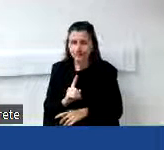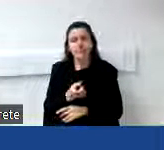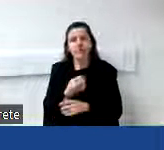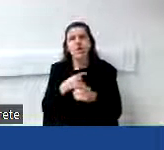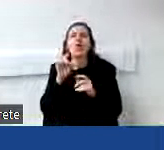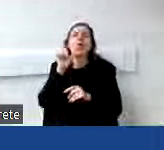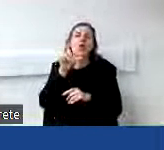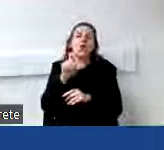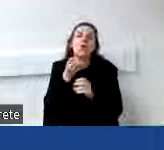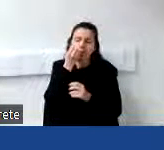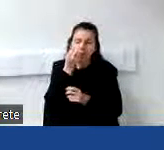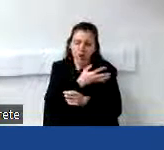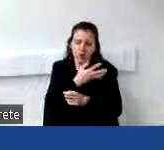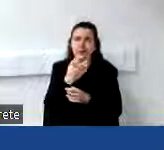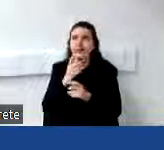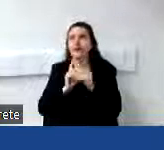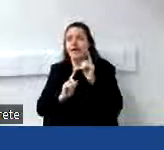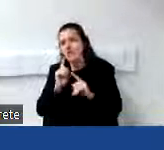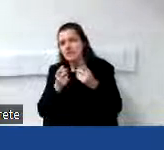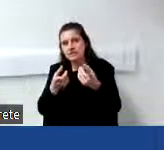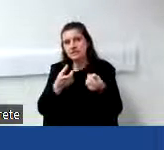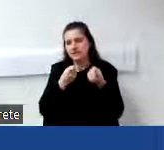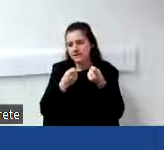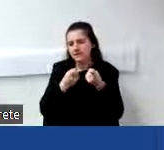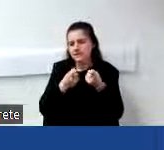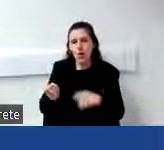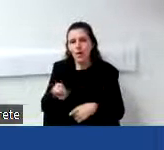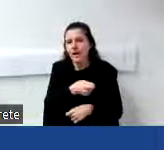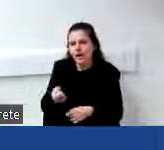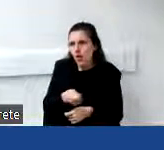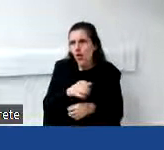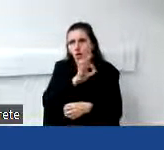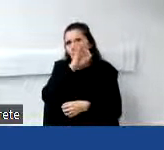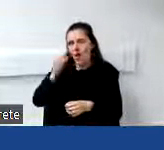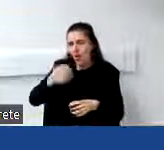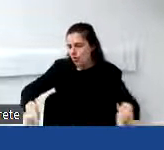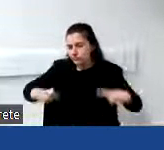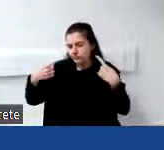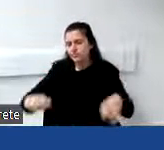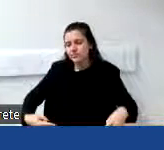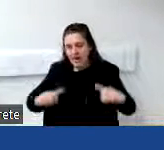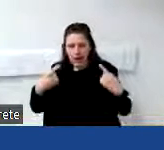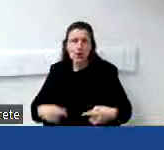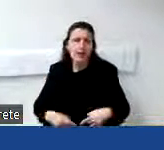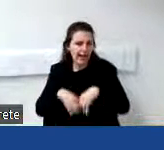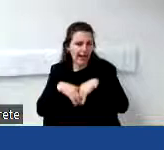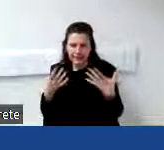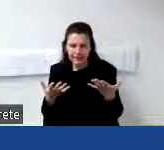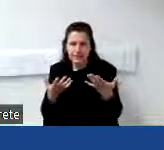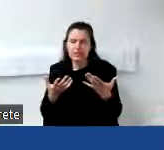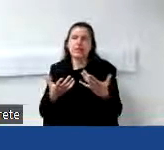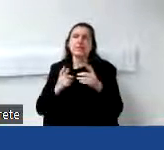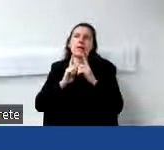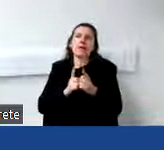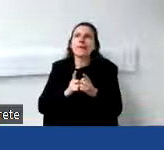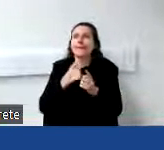una ayuda técnica, ¿tá? Por supuesto que una persona usuaria de silla de ruedas, estamos en un pasillo angosto, y a eso le